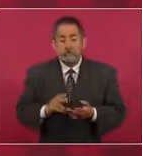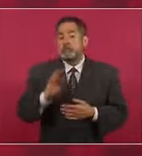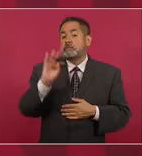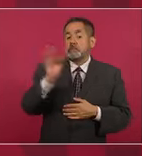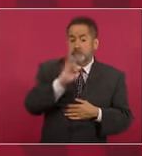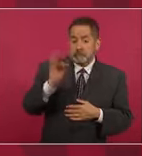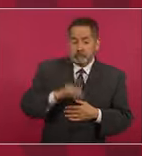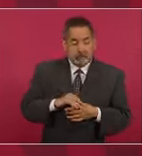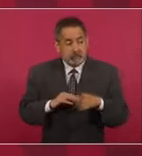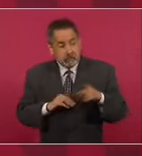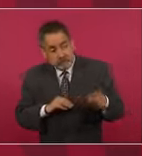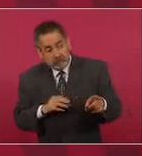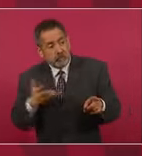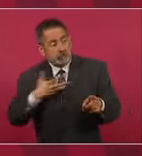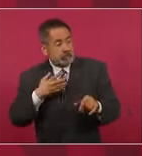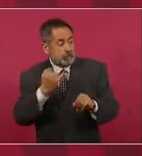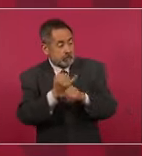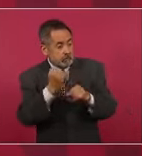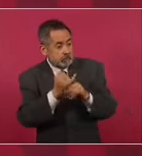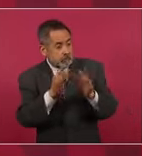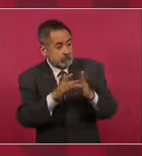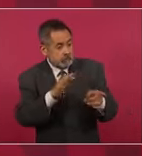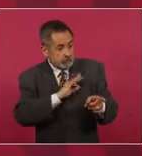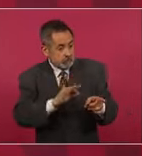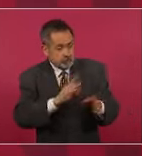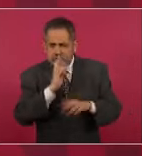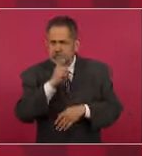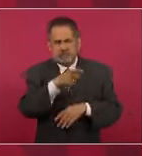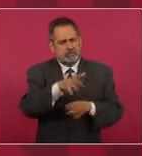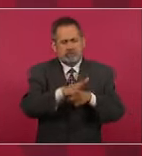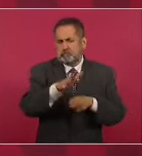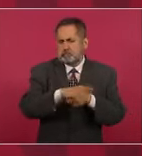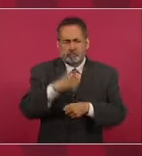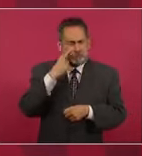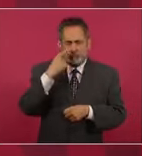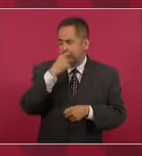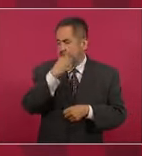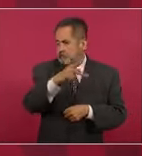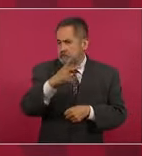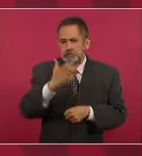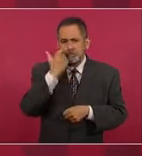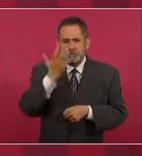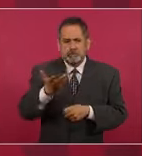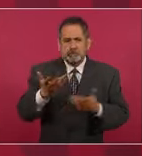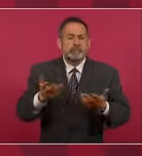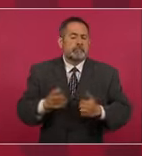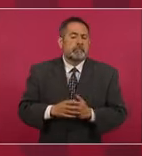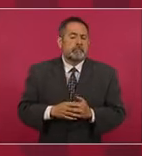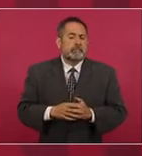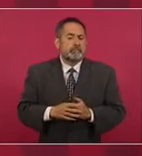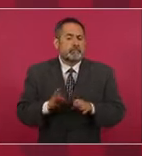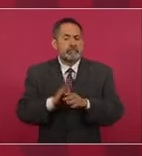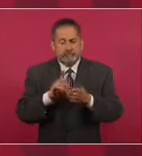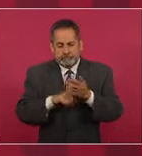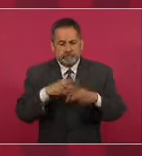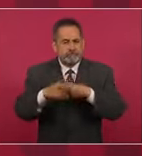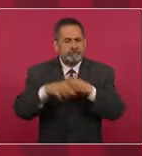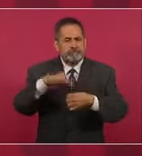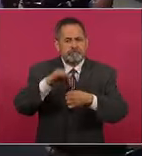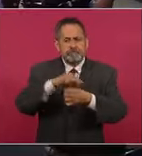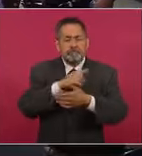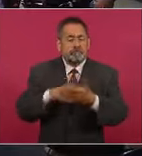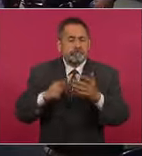posibilidad de hablar por teléfono, quien lo pueda hacer tenga esa